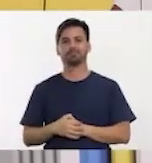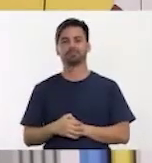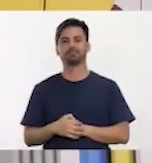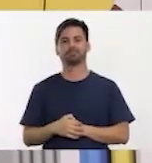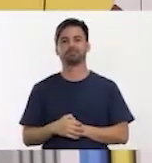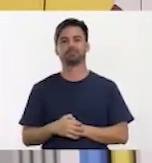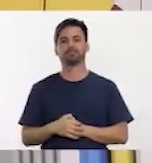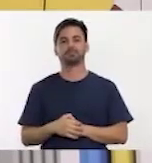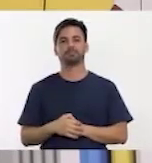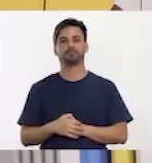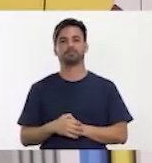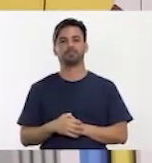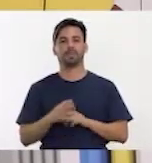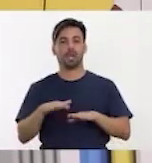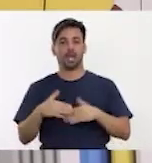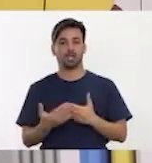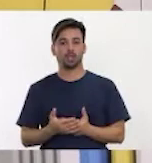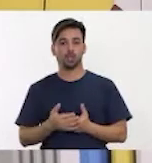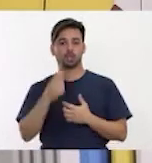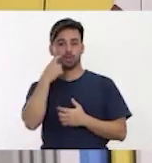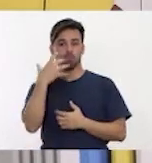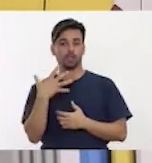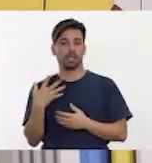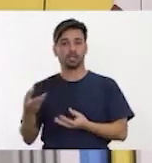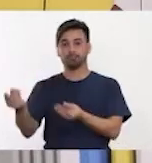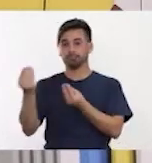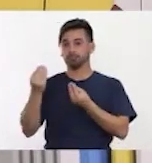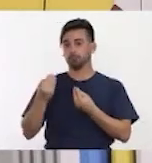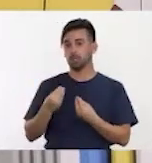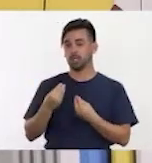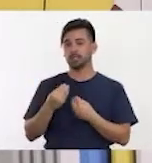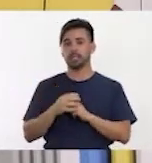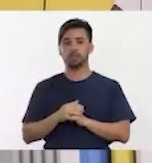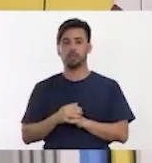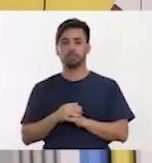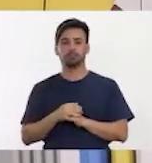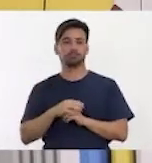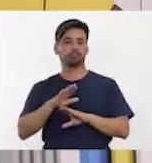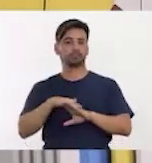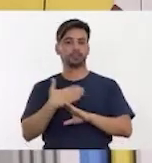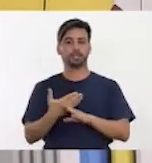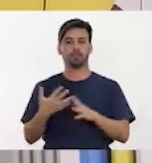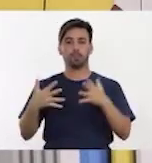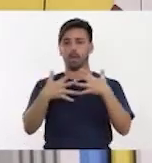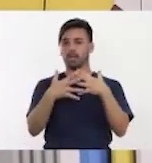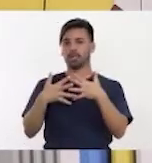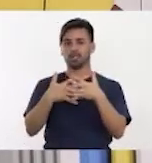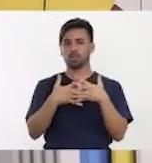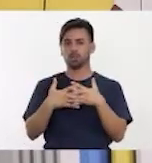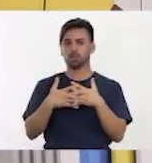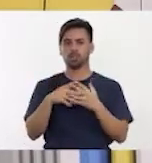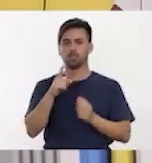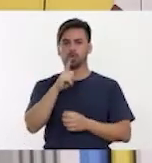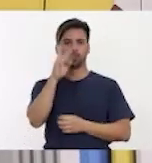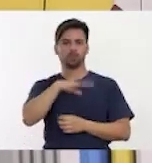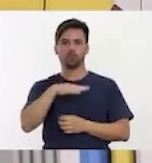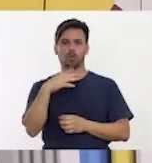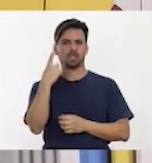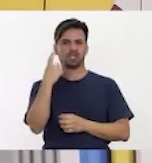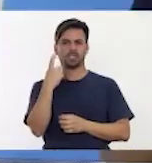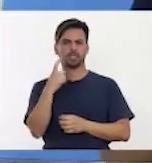parte, un donativo no implicaba que Estados Unidos reconociera que Cuba ya tenía un gobierno.